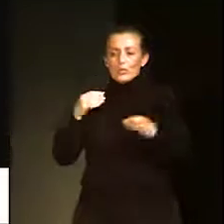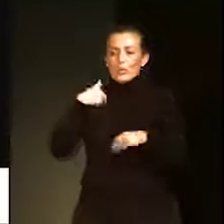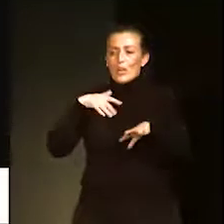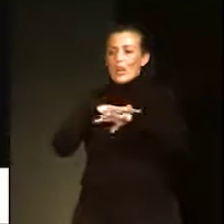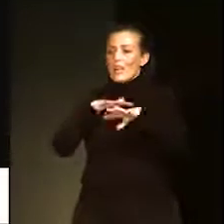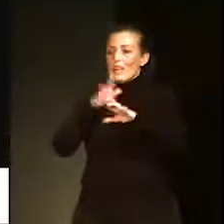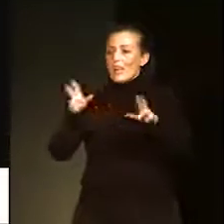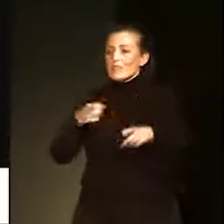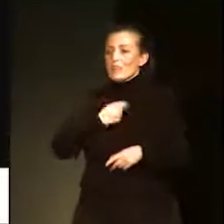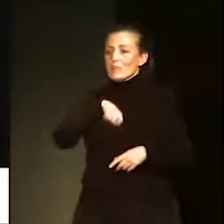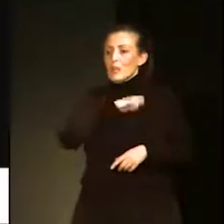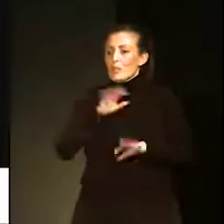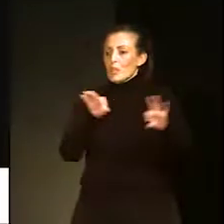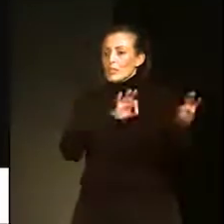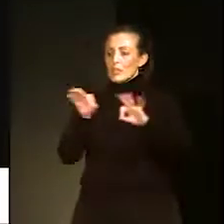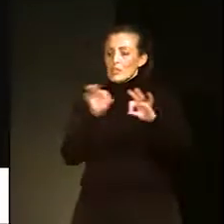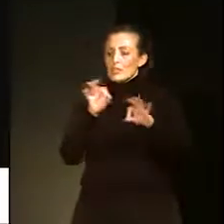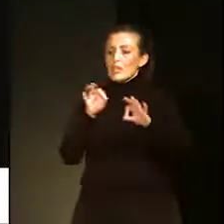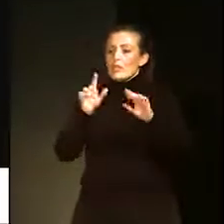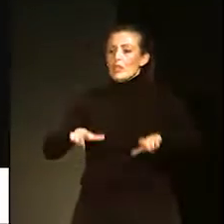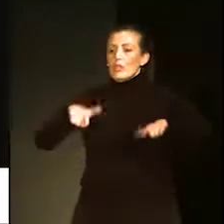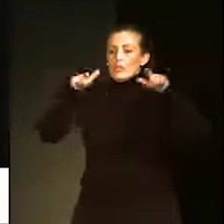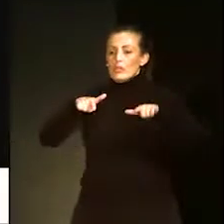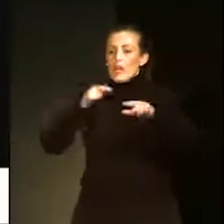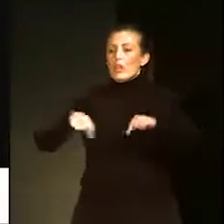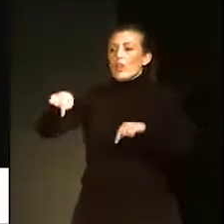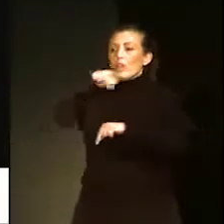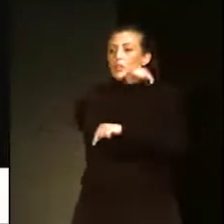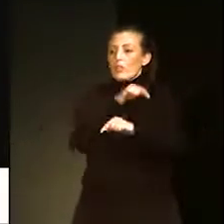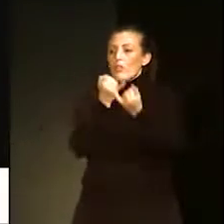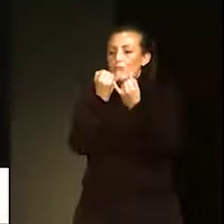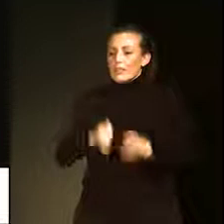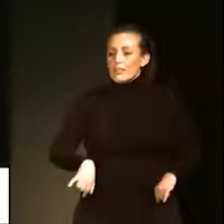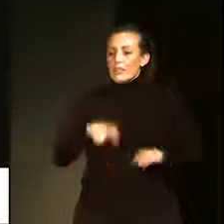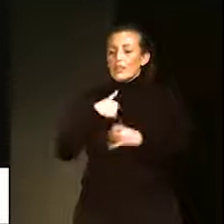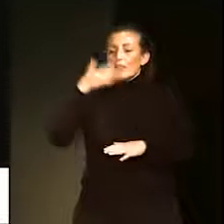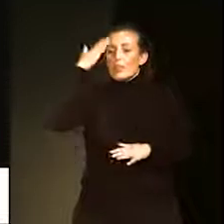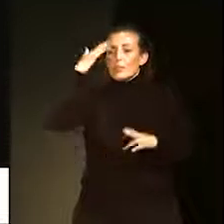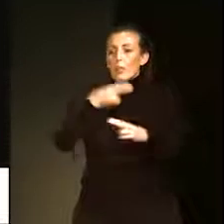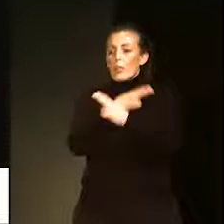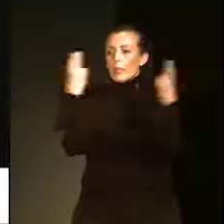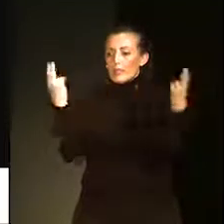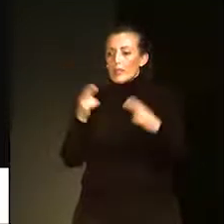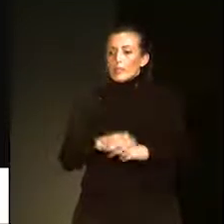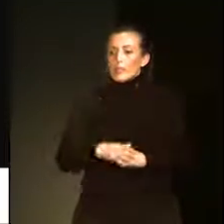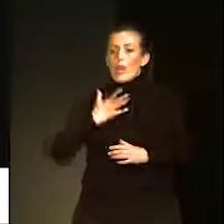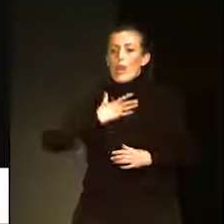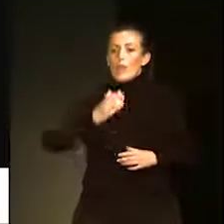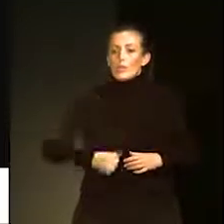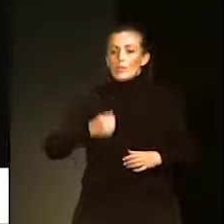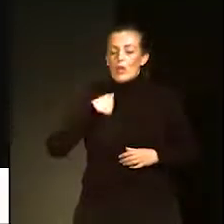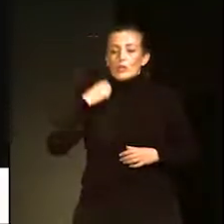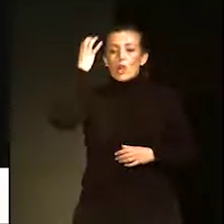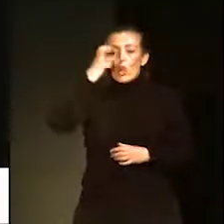Red Española de Teatros, Auditorios, Circuitos y Festivales de Titularidad Pública, el Ayuntamiento